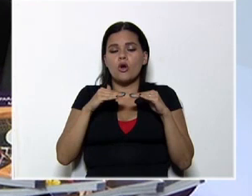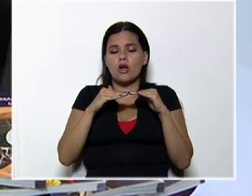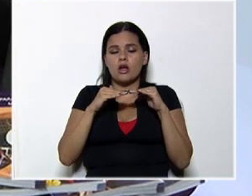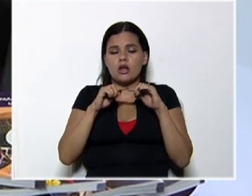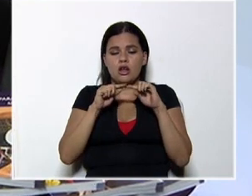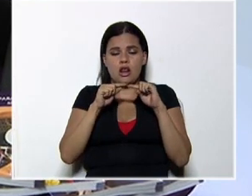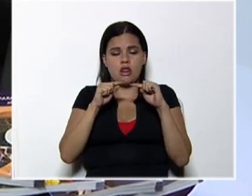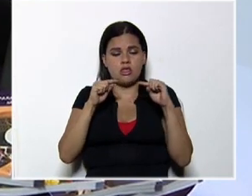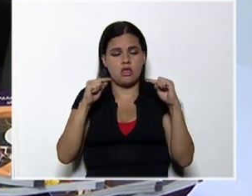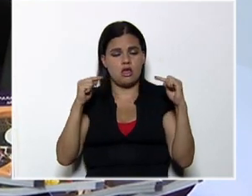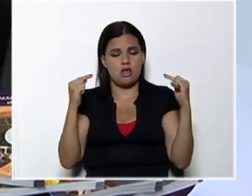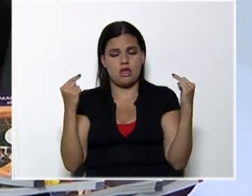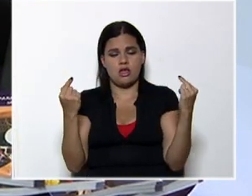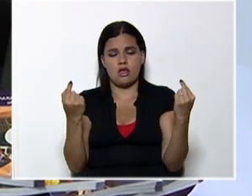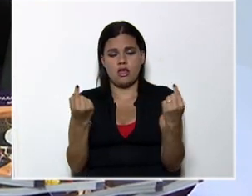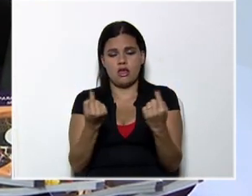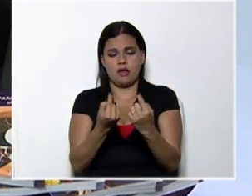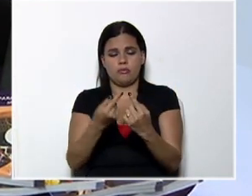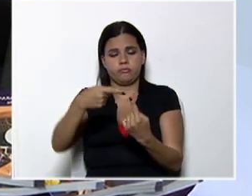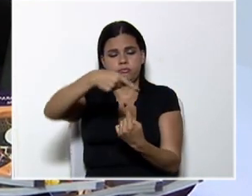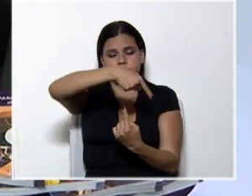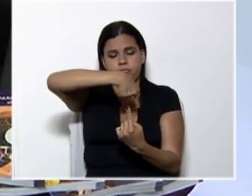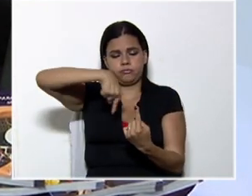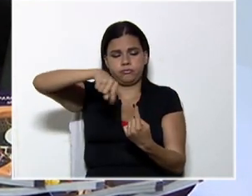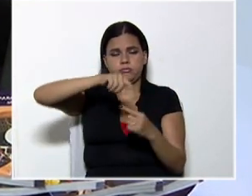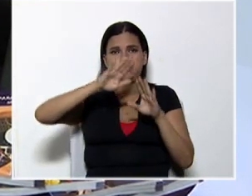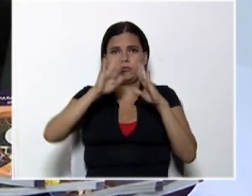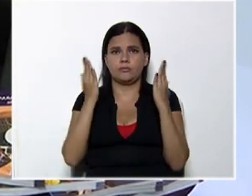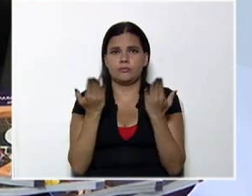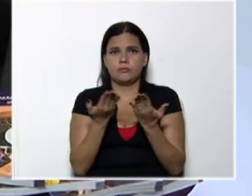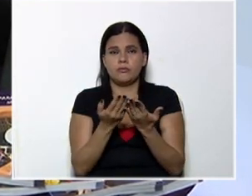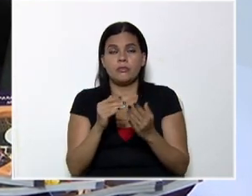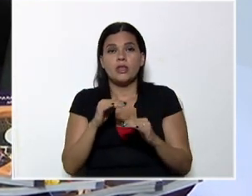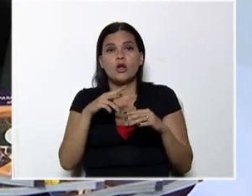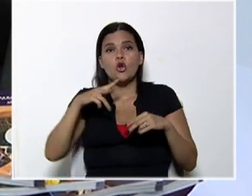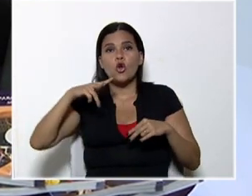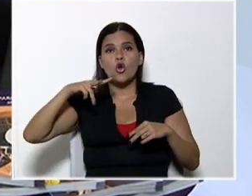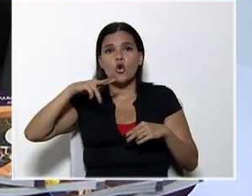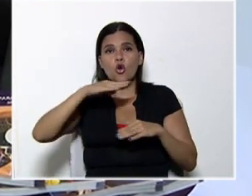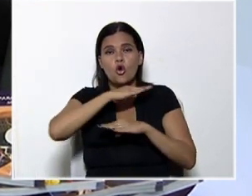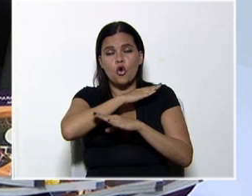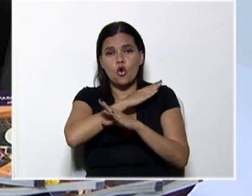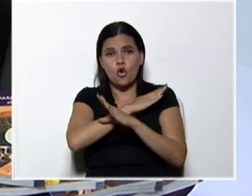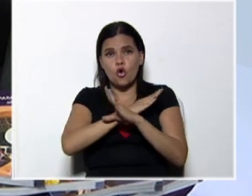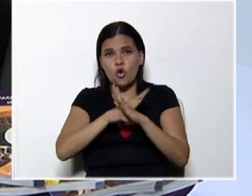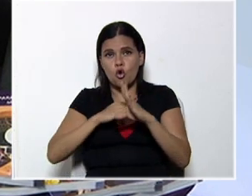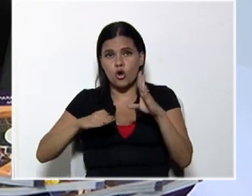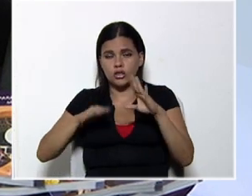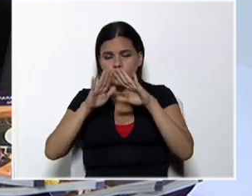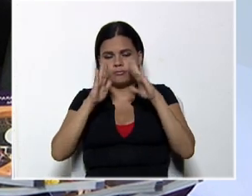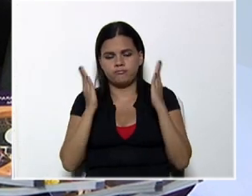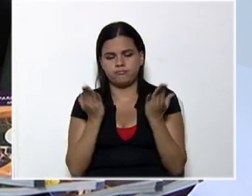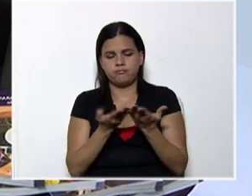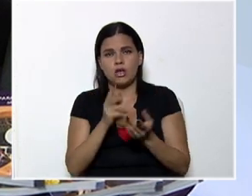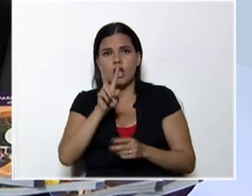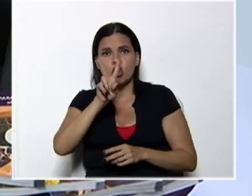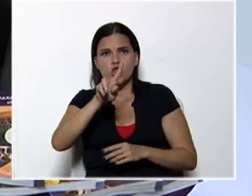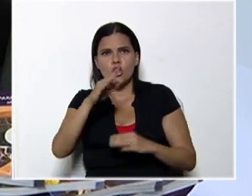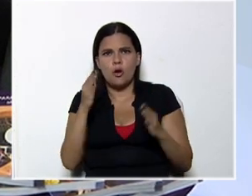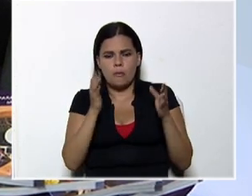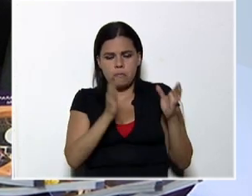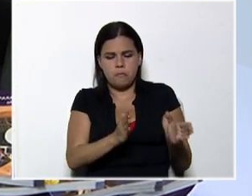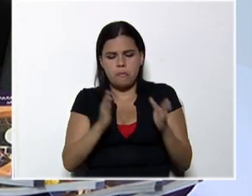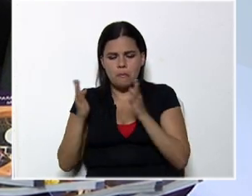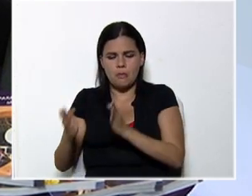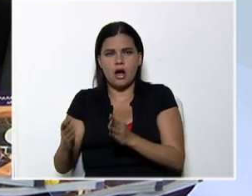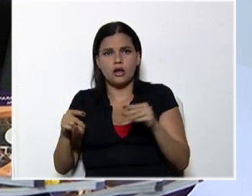dos partes iguales, en dos hemisferios, el hemisferio norte y el hemisferio sur. Tenemos que este